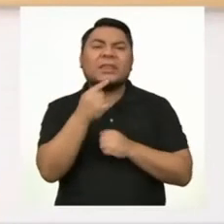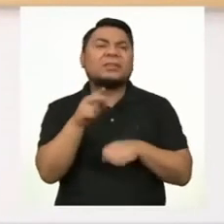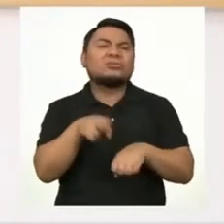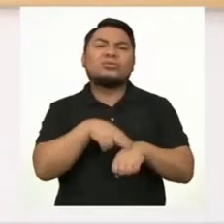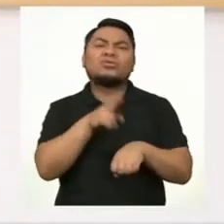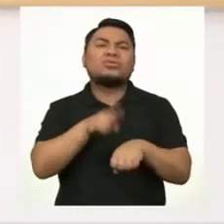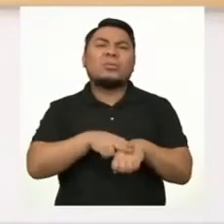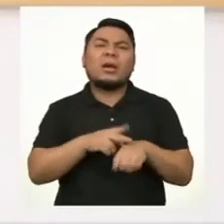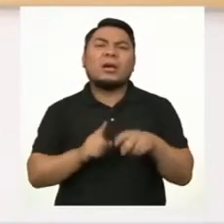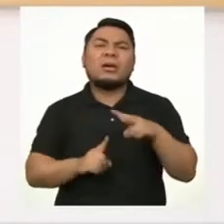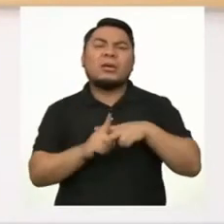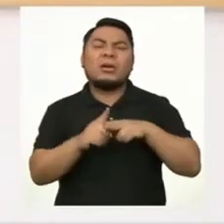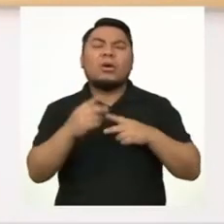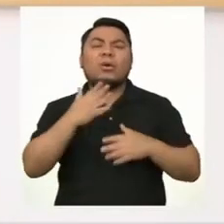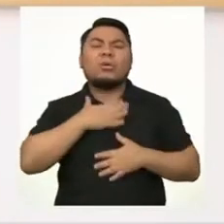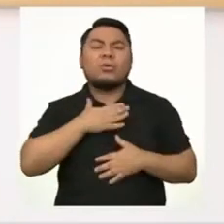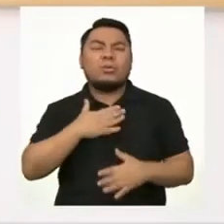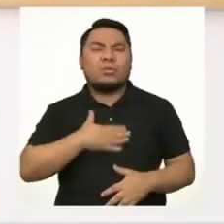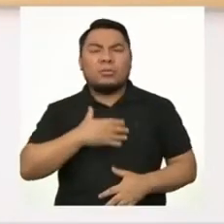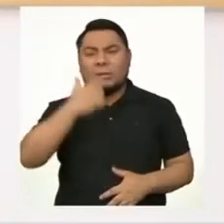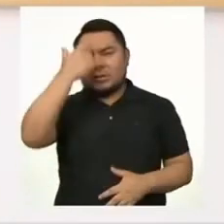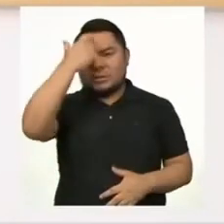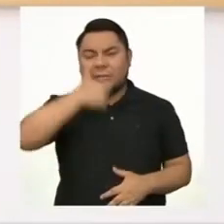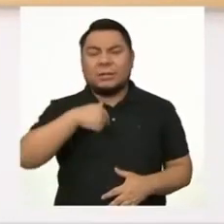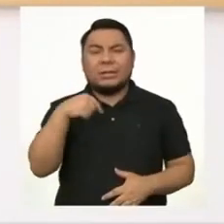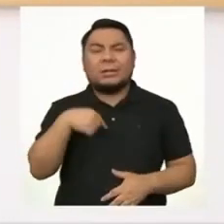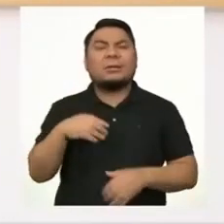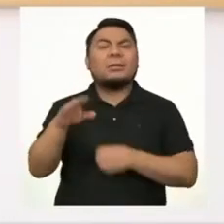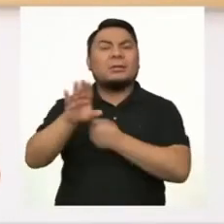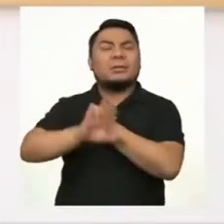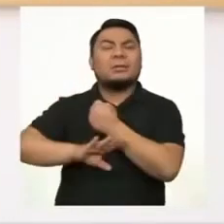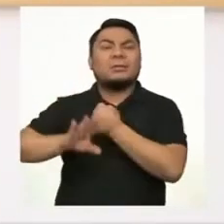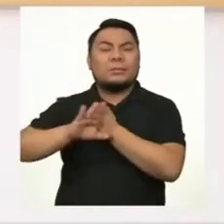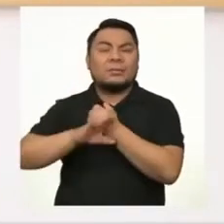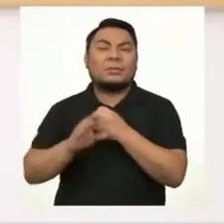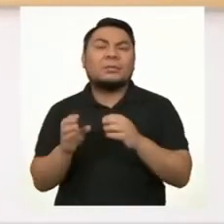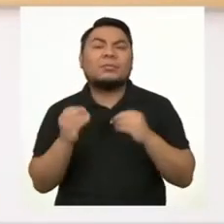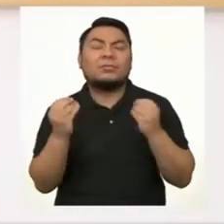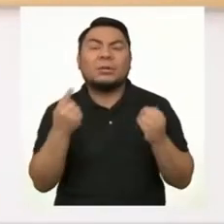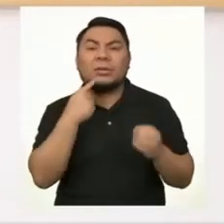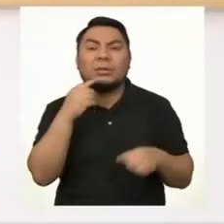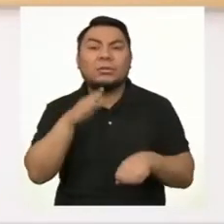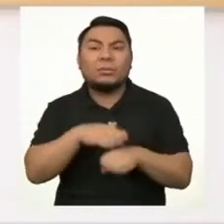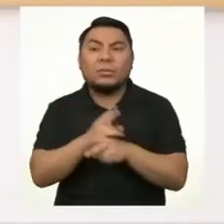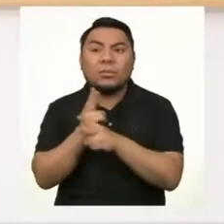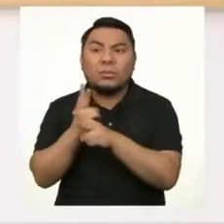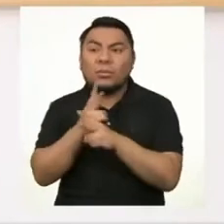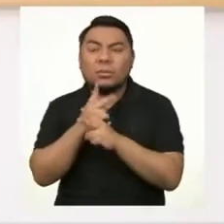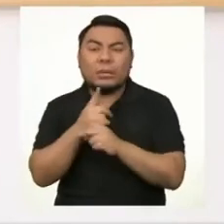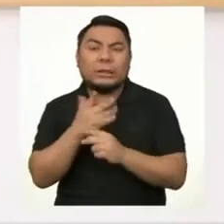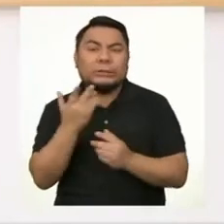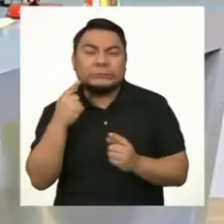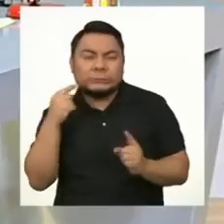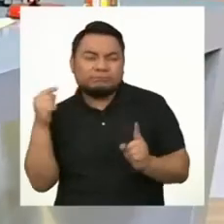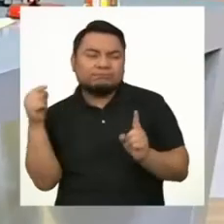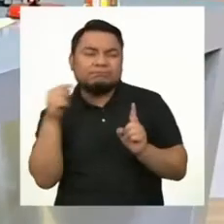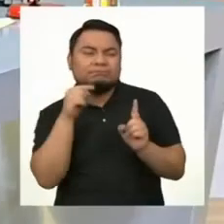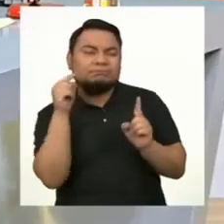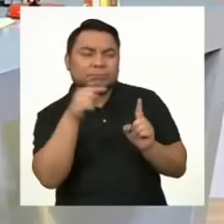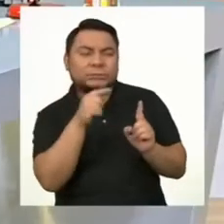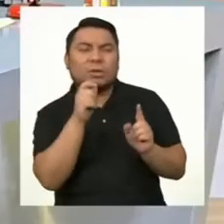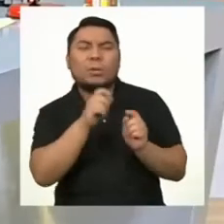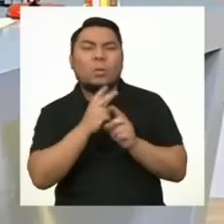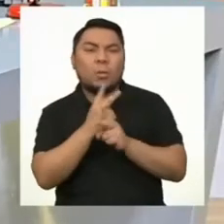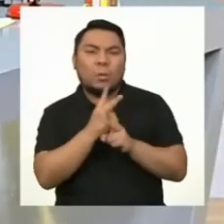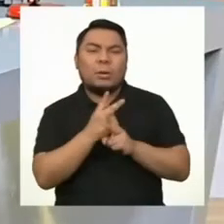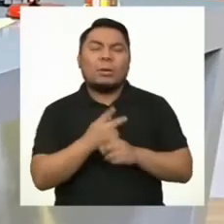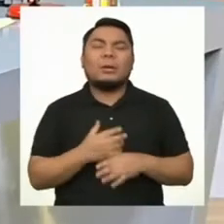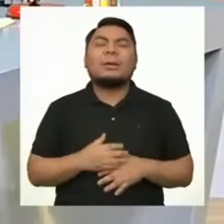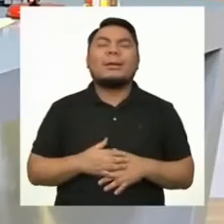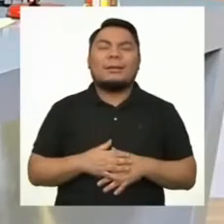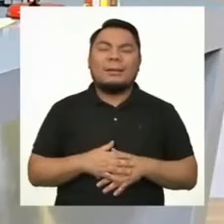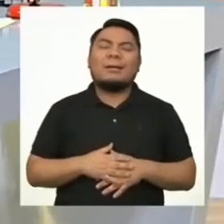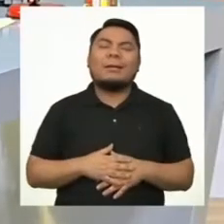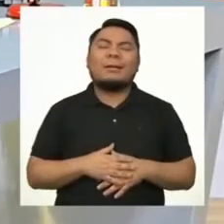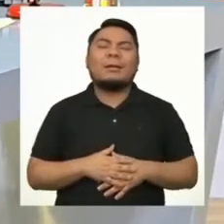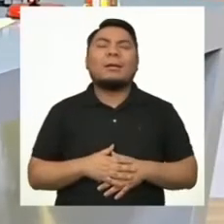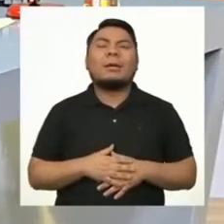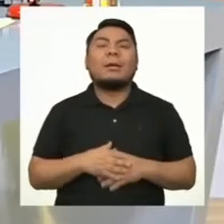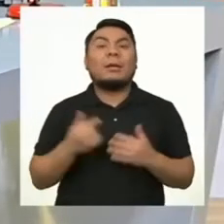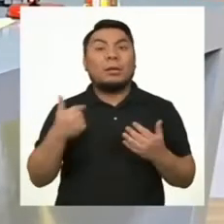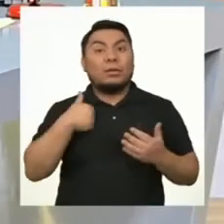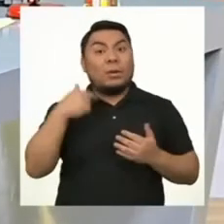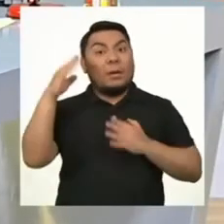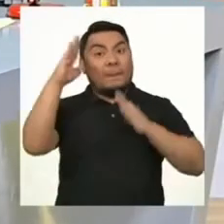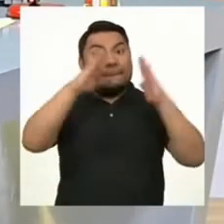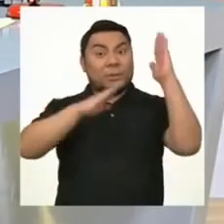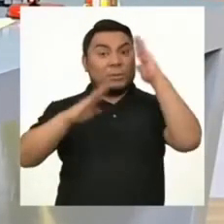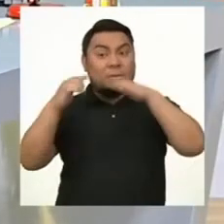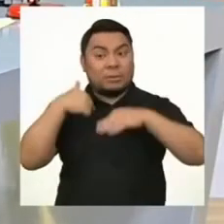ser humano que cumple el papel de protegernos, porque nos alerta sobre las amenazas. Ah, claro. Si yo me